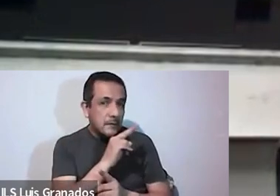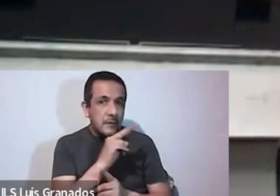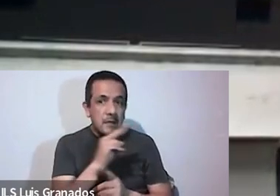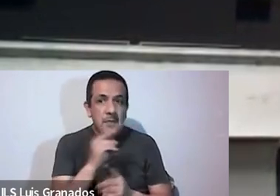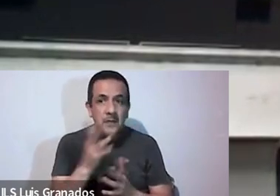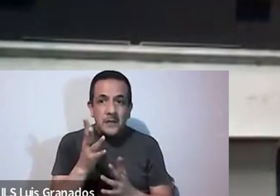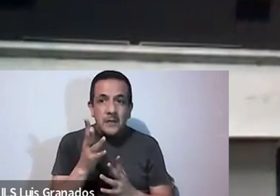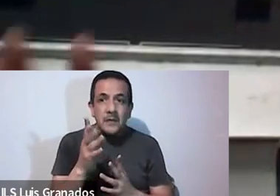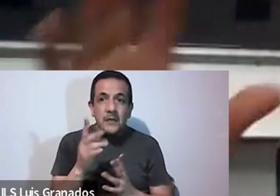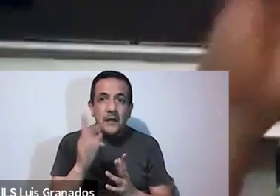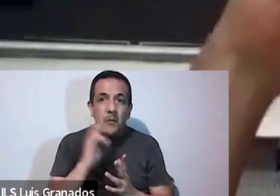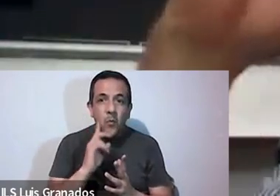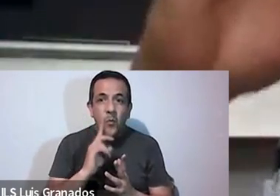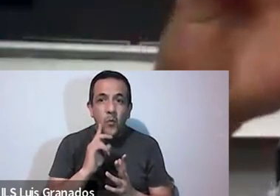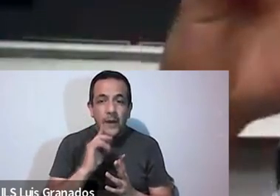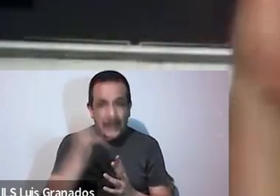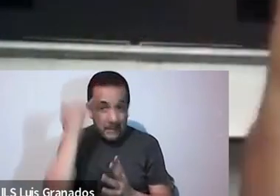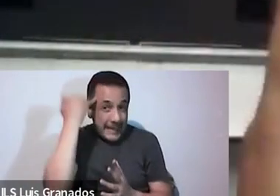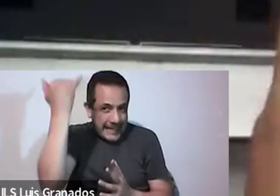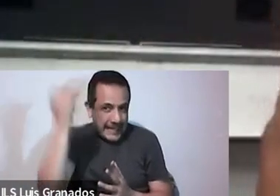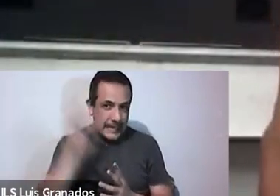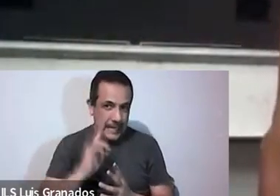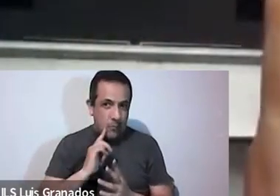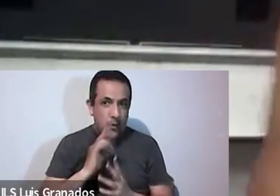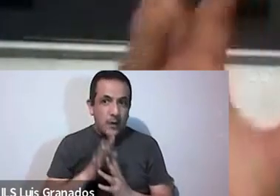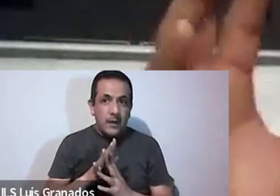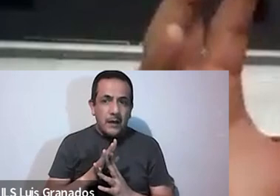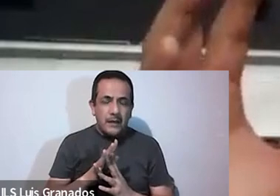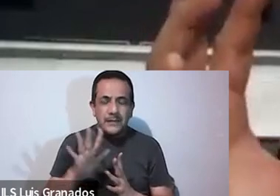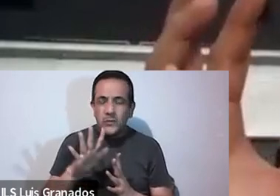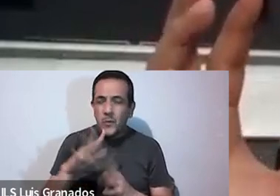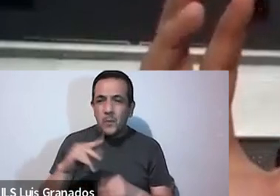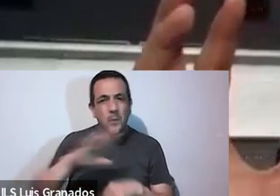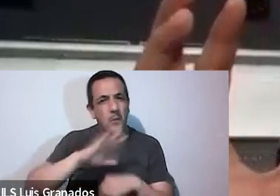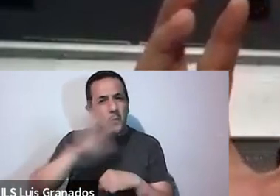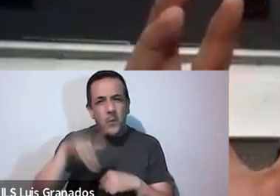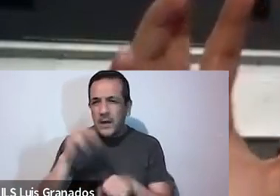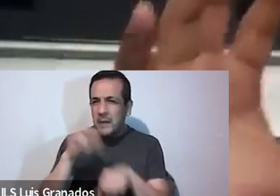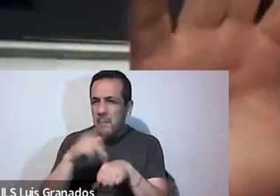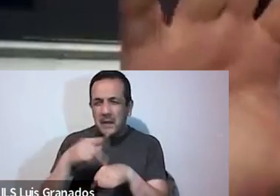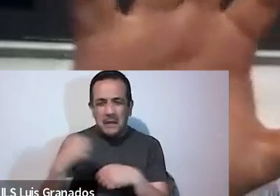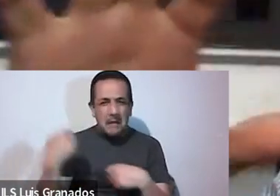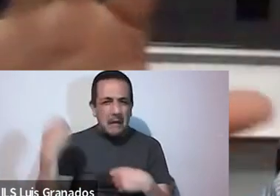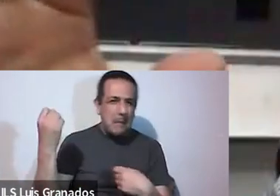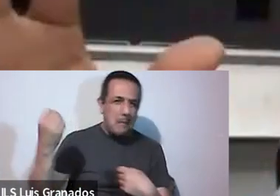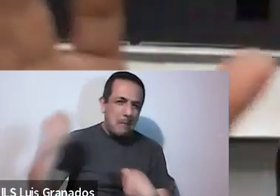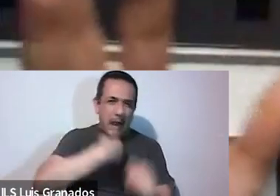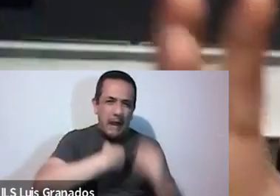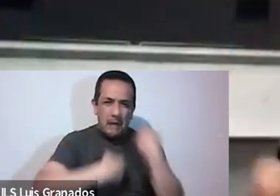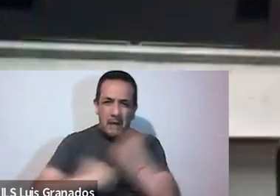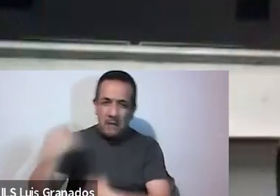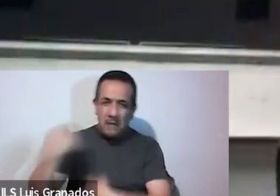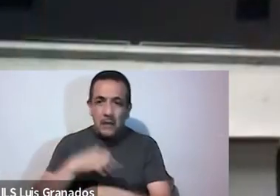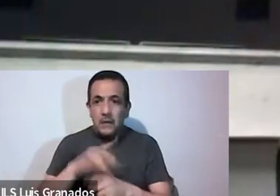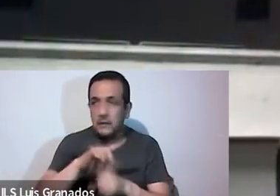mujer, voltear, después de imaginarse que va a tener la muerte más terrible, y voltear y ver aquello vacío